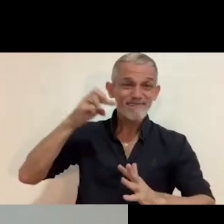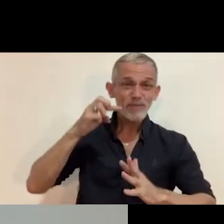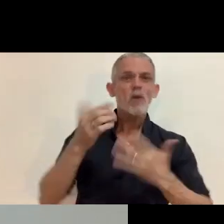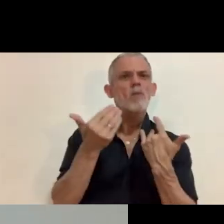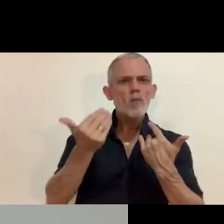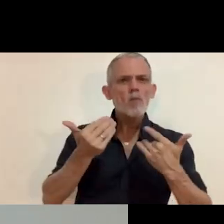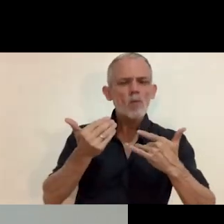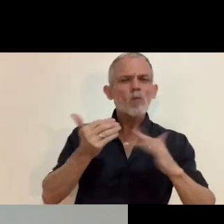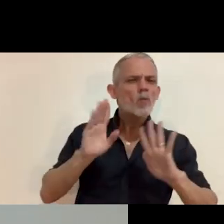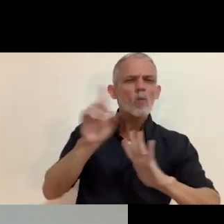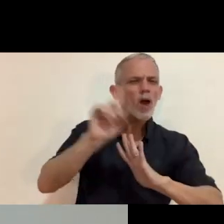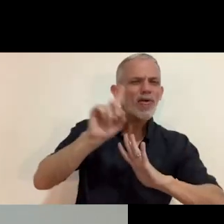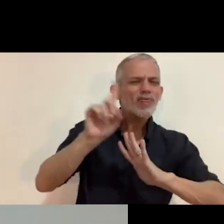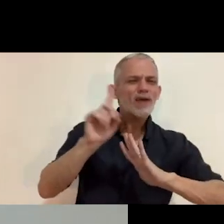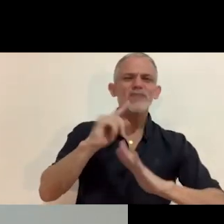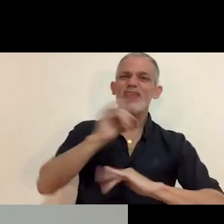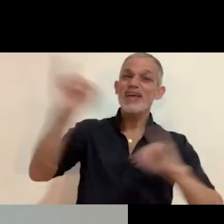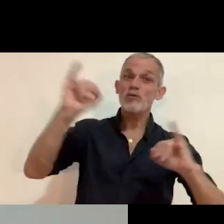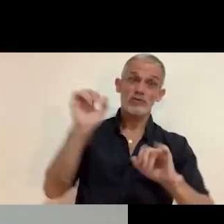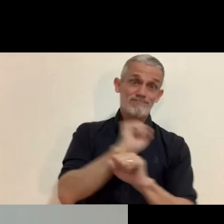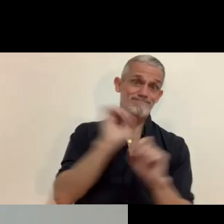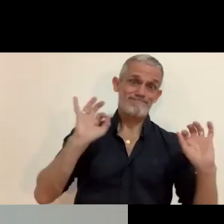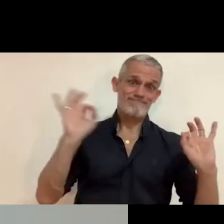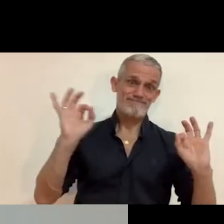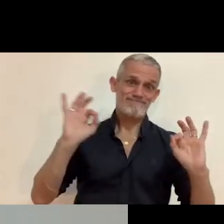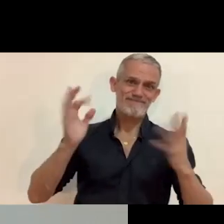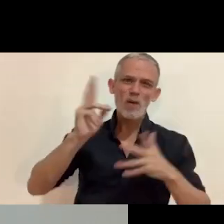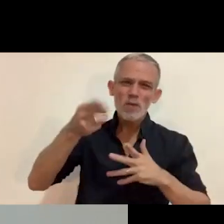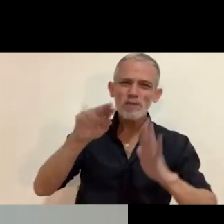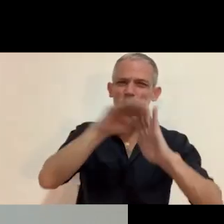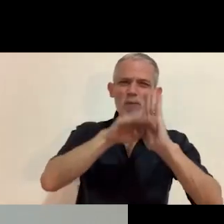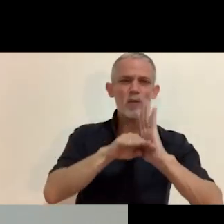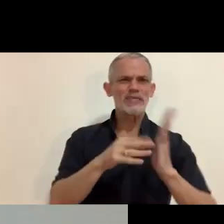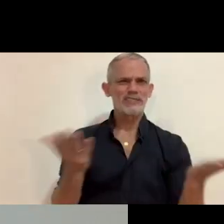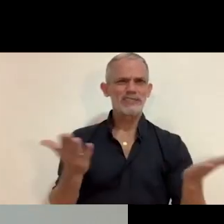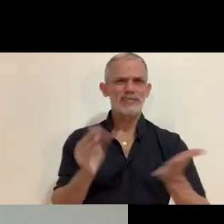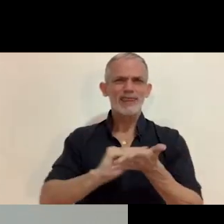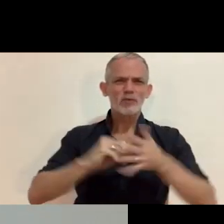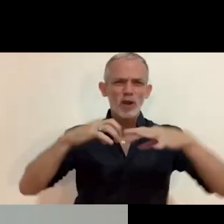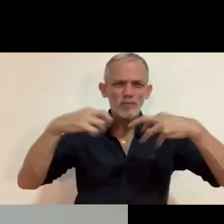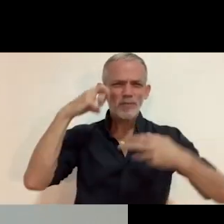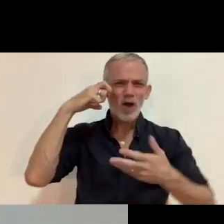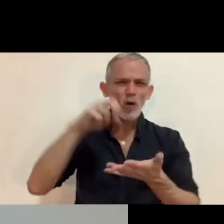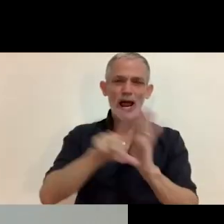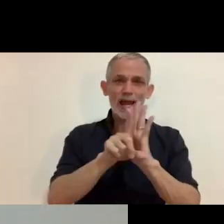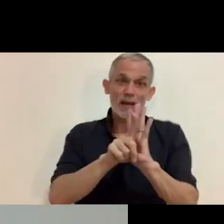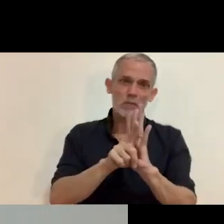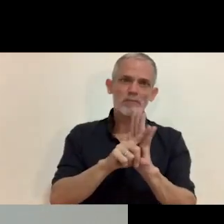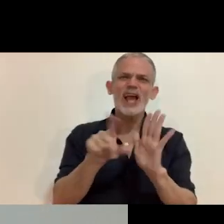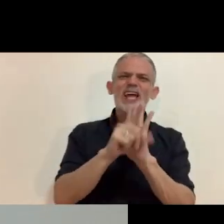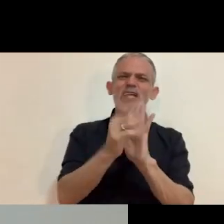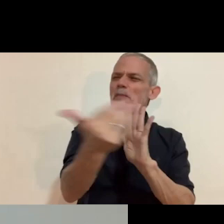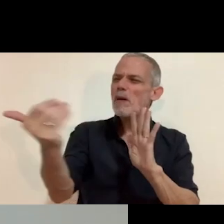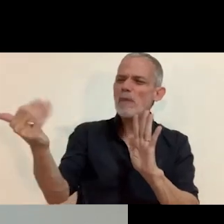no podría realizar denuncia penal, y lo que hizo el legislador fue un poco recoger la jurisprudencia, ¿no? En